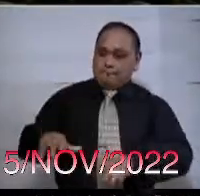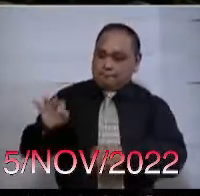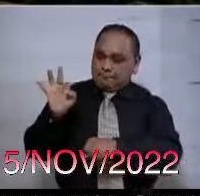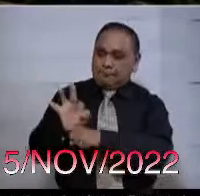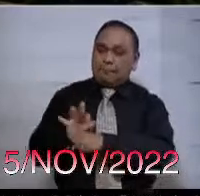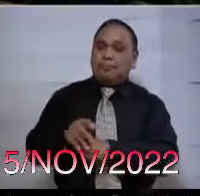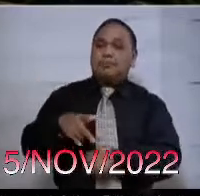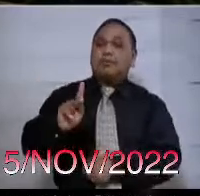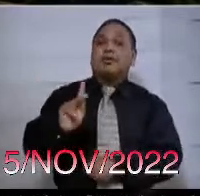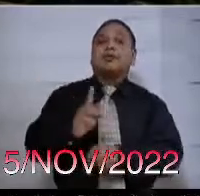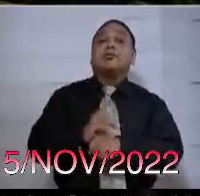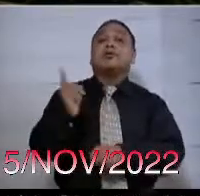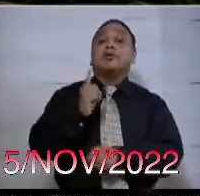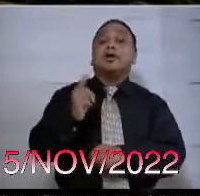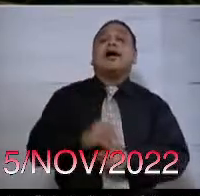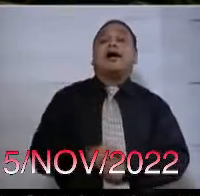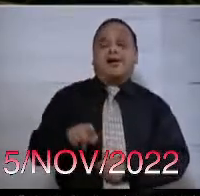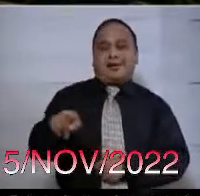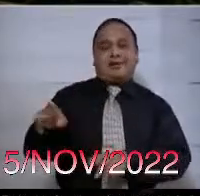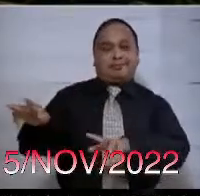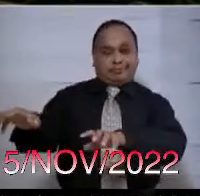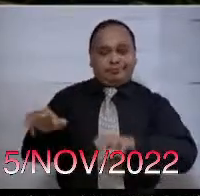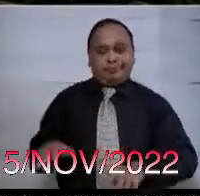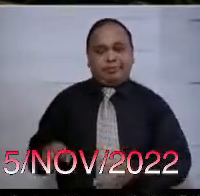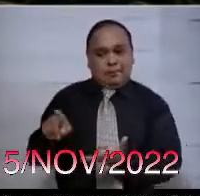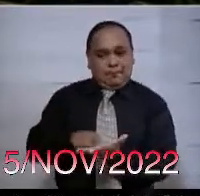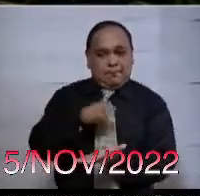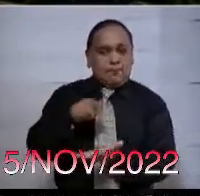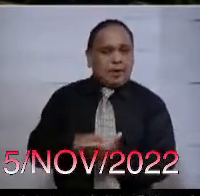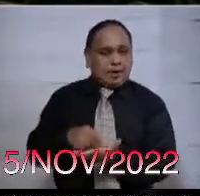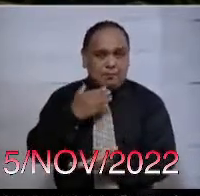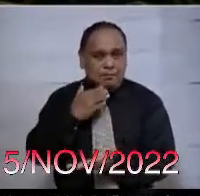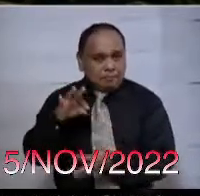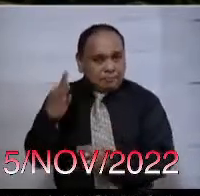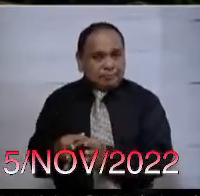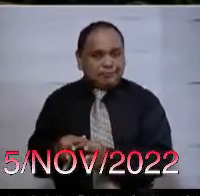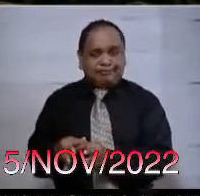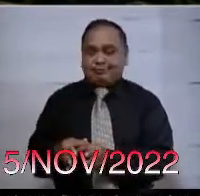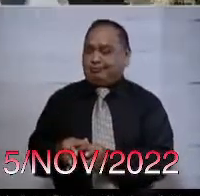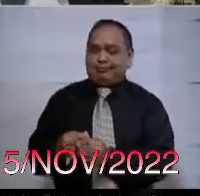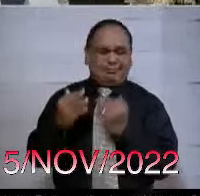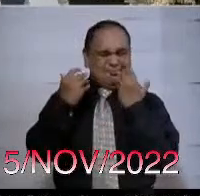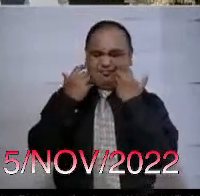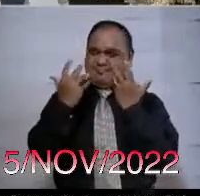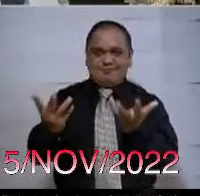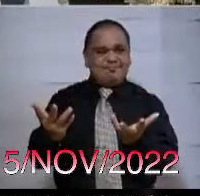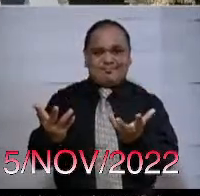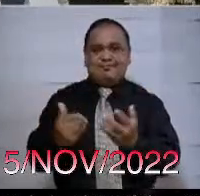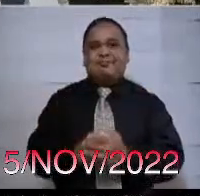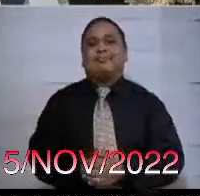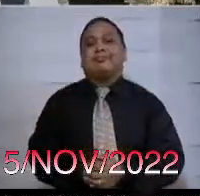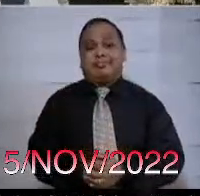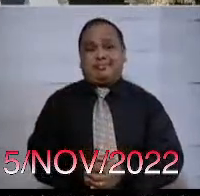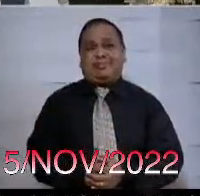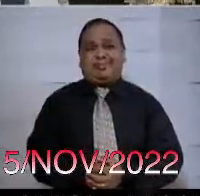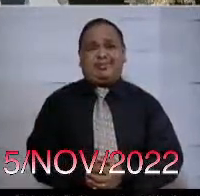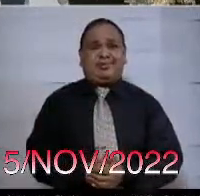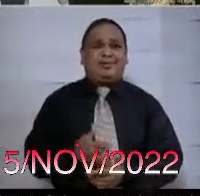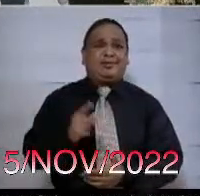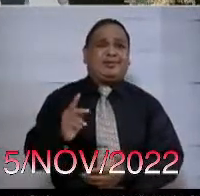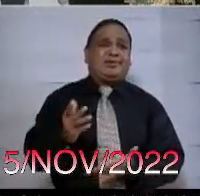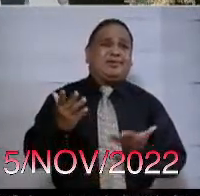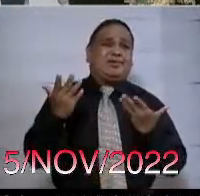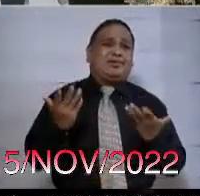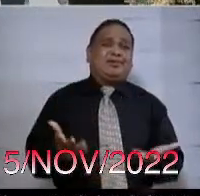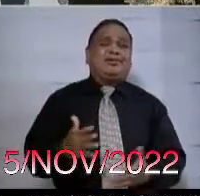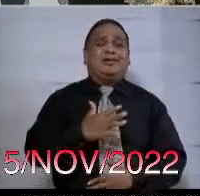que sean los ciudadanos los que realmente con su voto pues le den legalidad a estos órganos. No, y en verdad un descaro, te quiero, te amo,